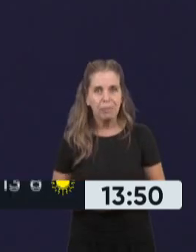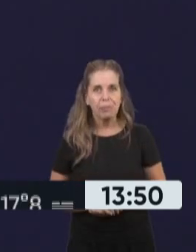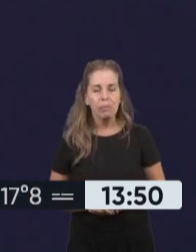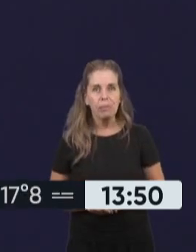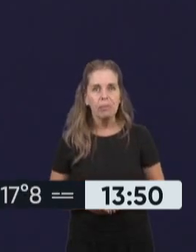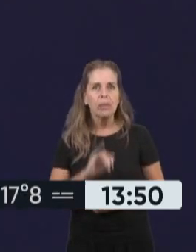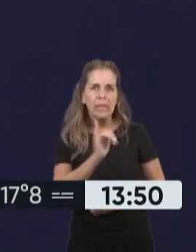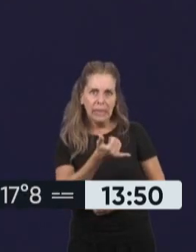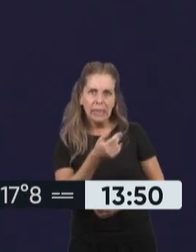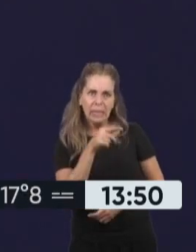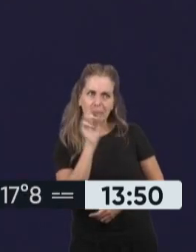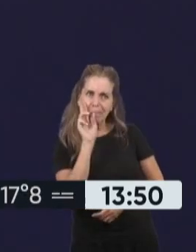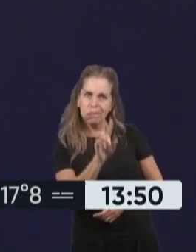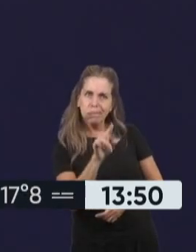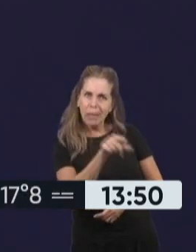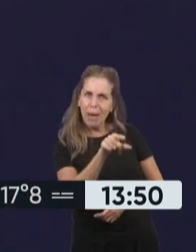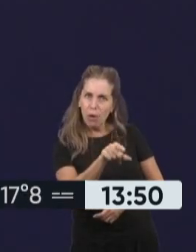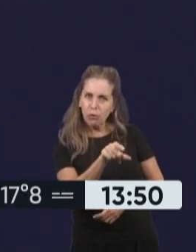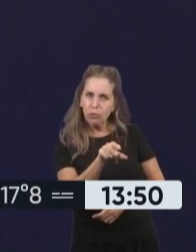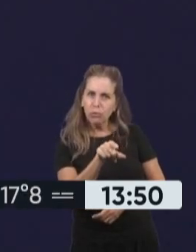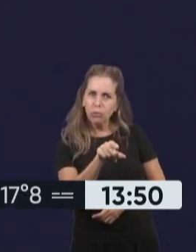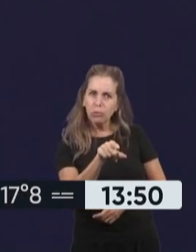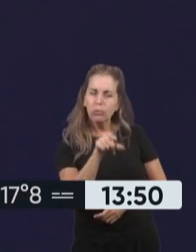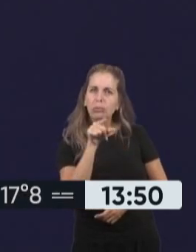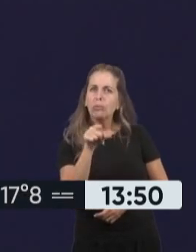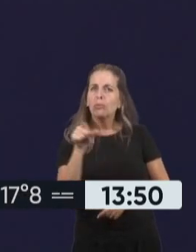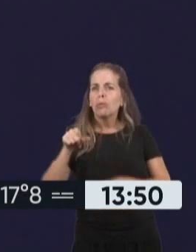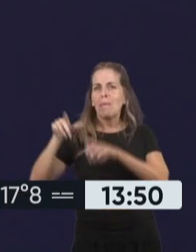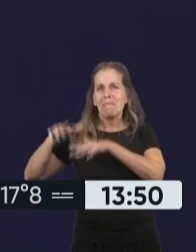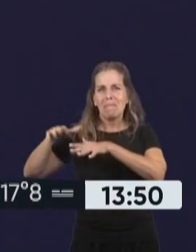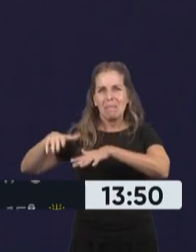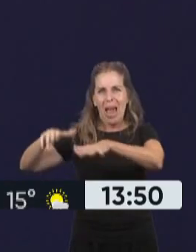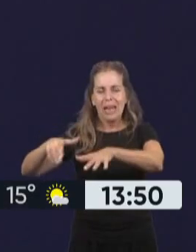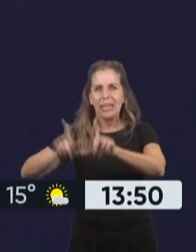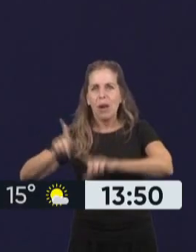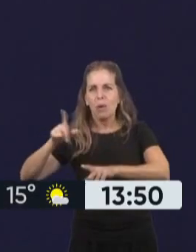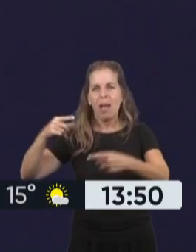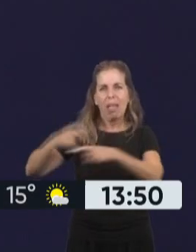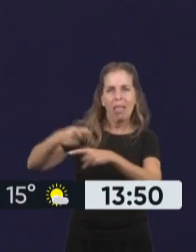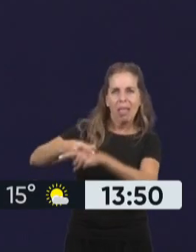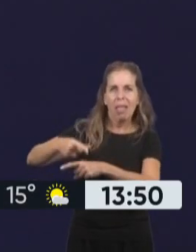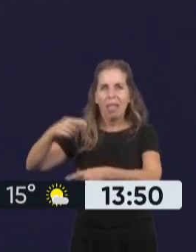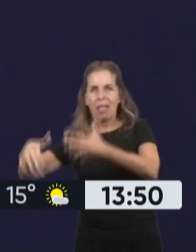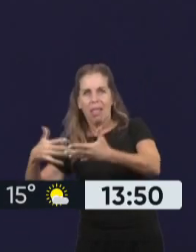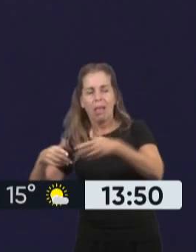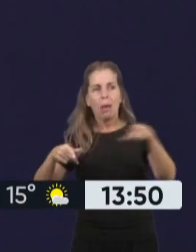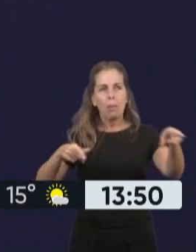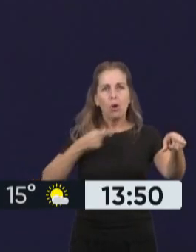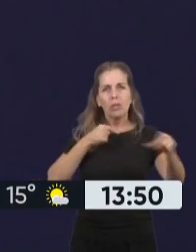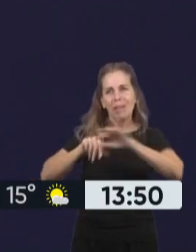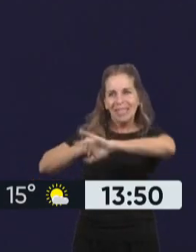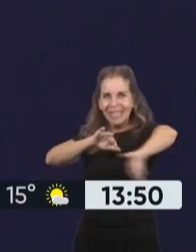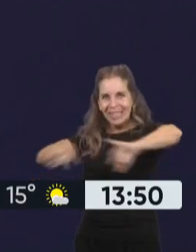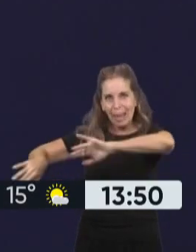Y de hecho sí te vi cuando estaban entre los manifestantes, había alguna discusión que vos estabas tratando de separar